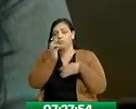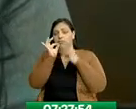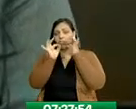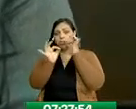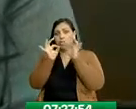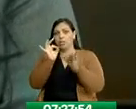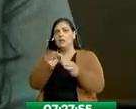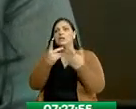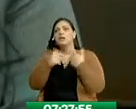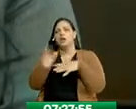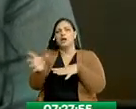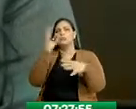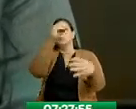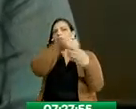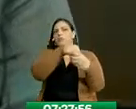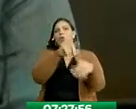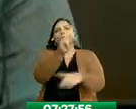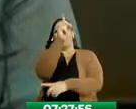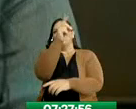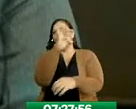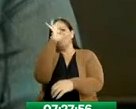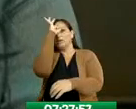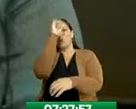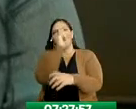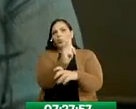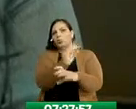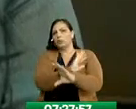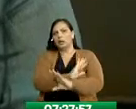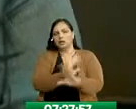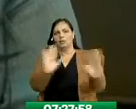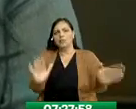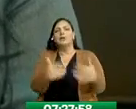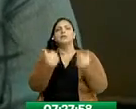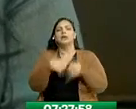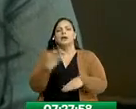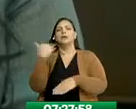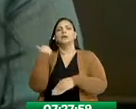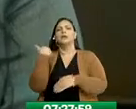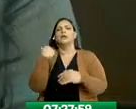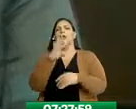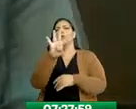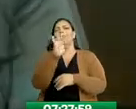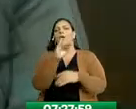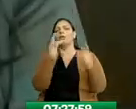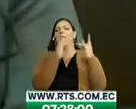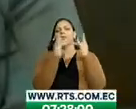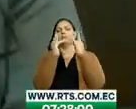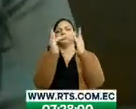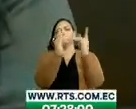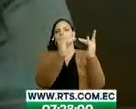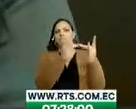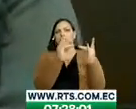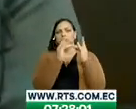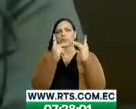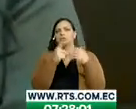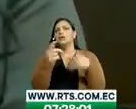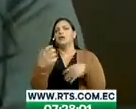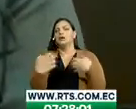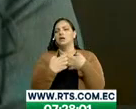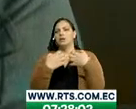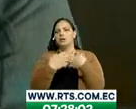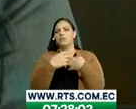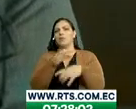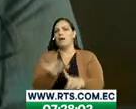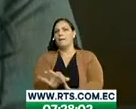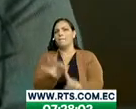intensiva. Una vez más, recordar que no todos los casos van a necesitar hospitalización. Nosotros hemos hecho una estimación de